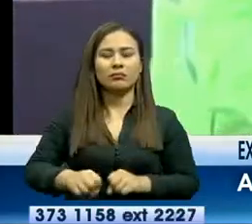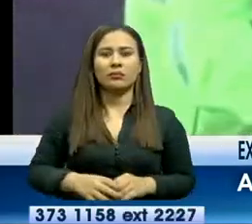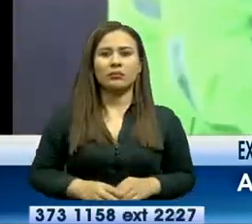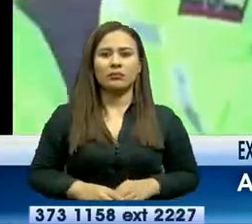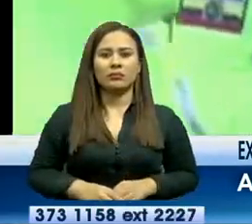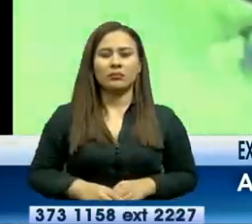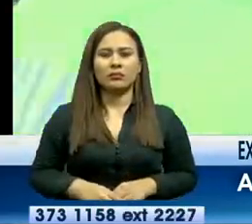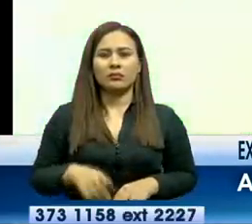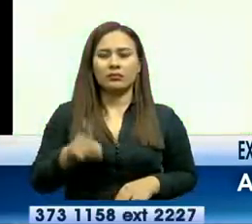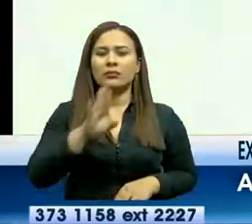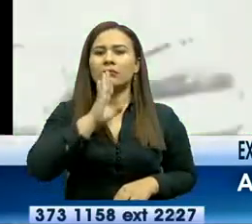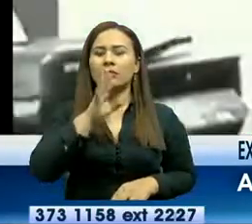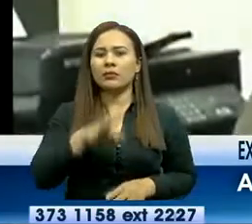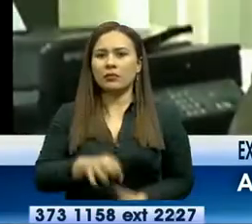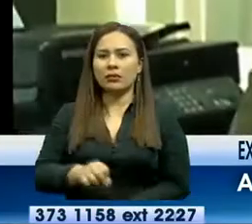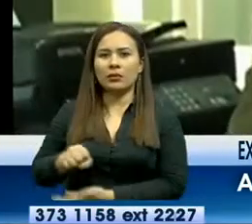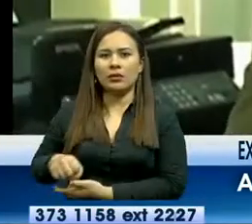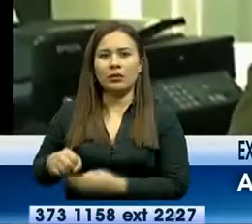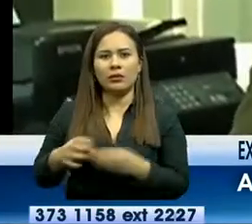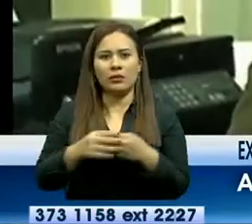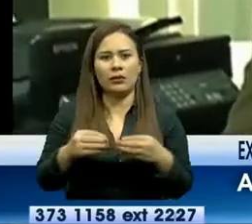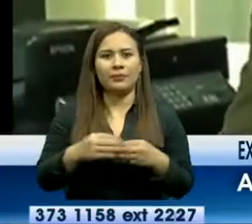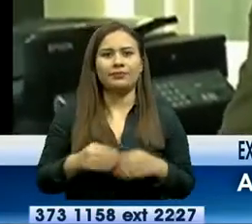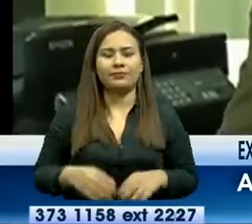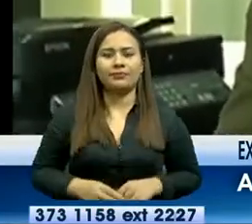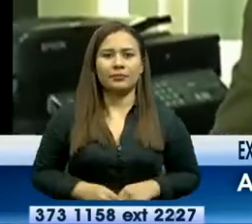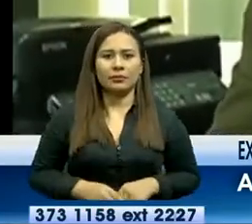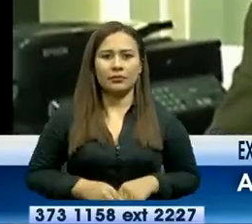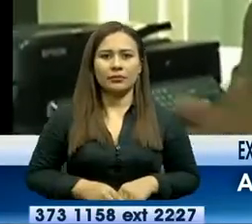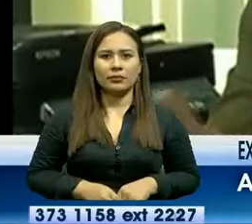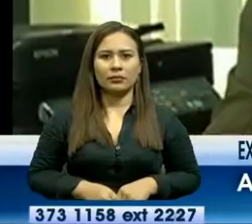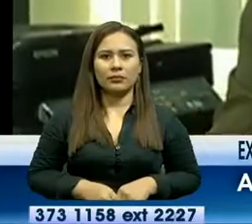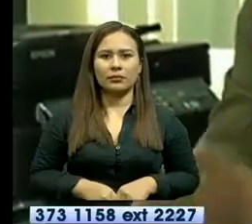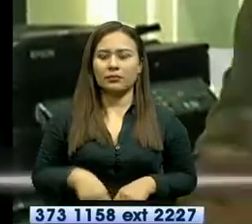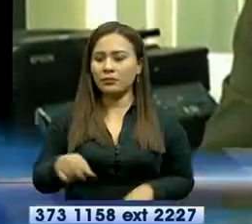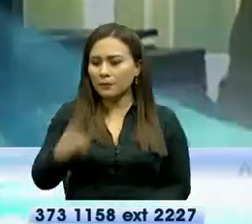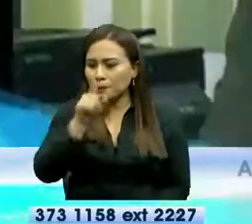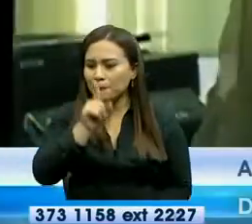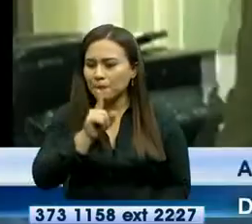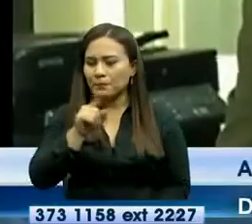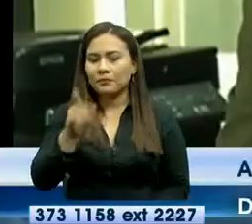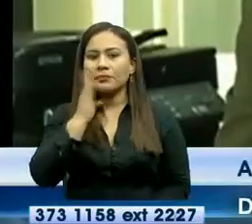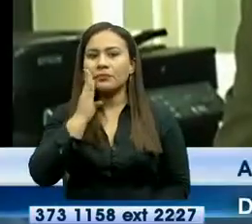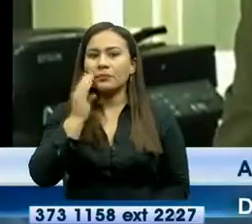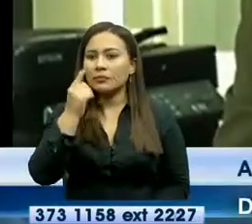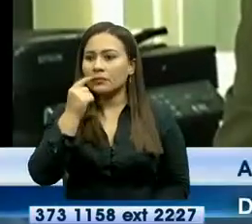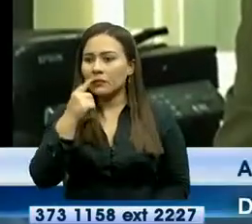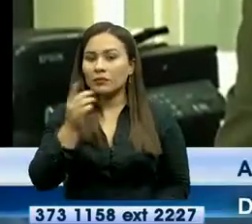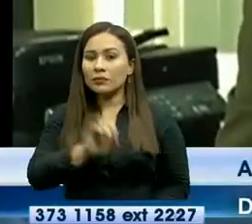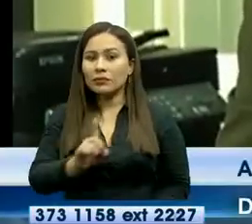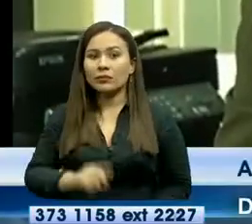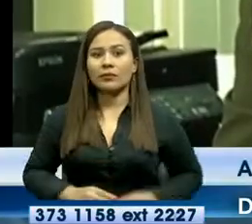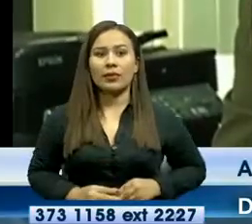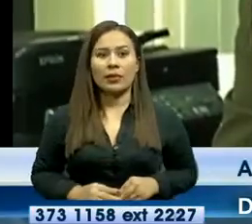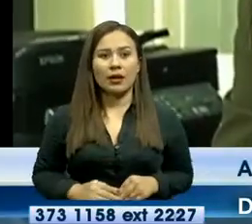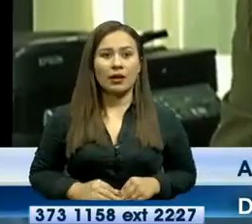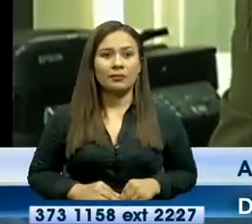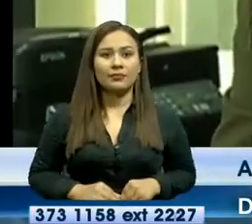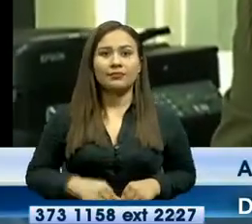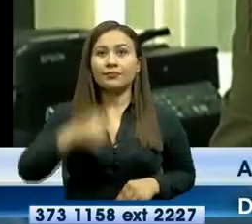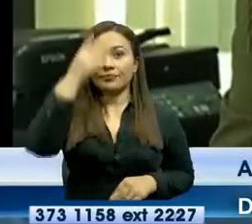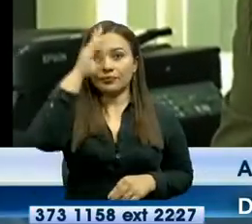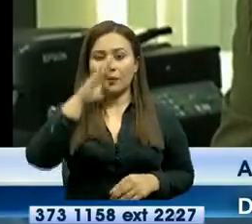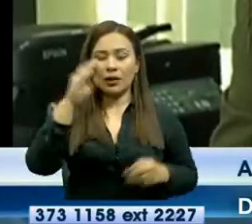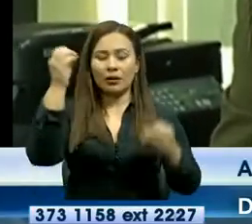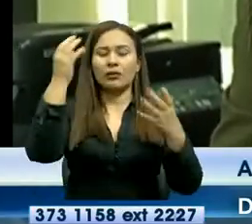monedas de lo que se recogía las limosnas y les indicaba de que no digan nada a nadie, a sus padres, y les decía que Dios la había